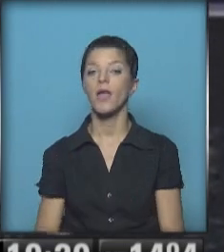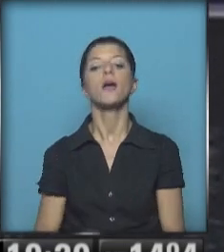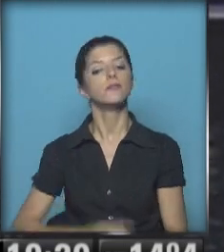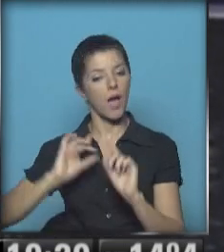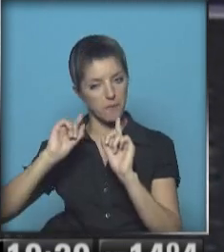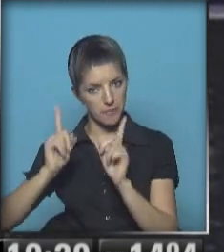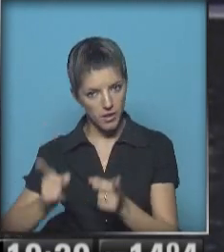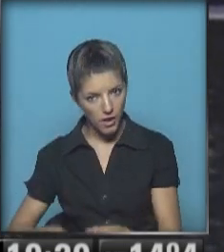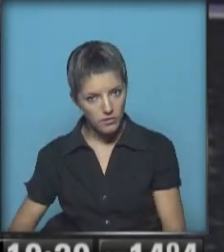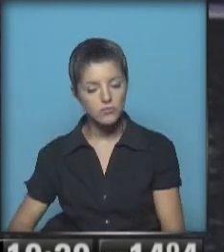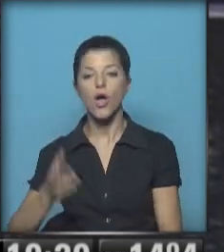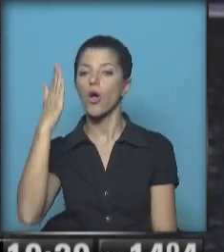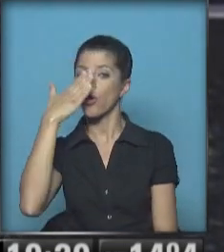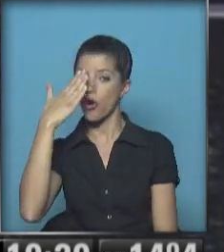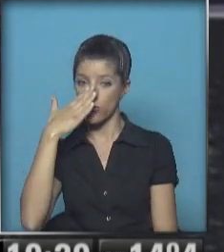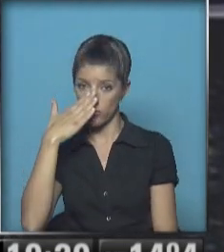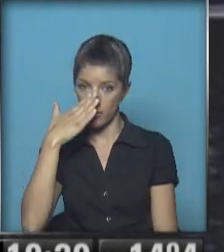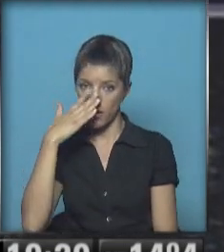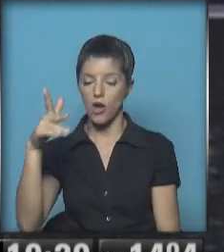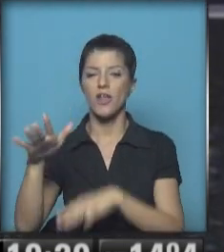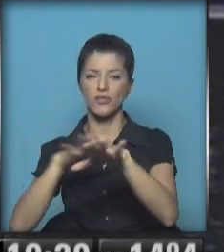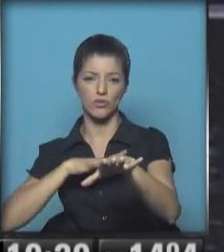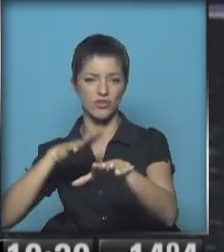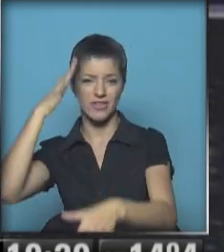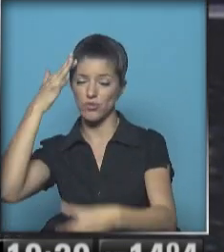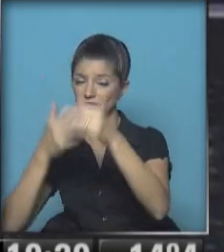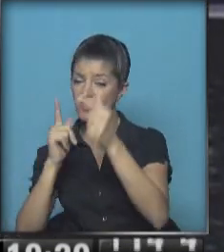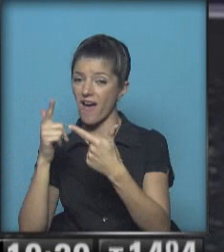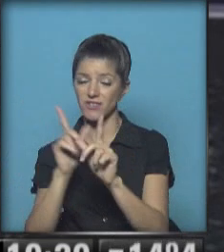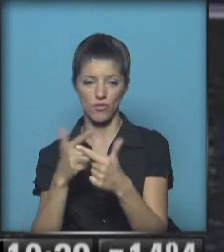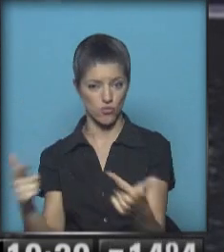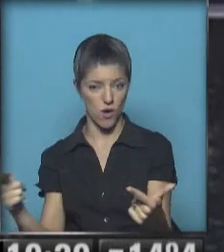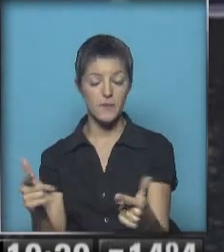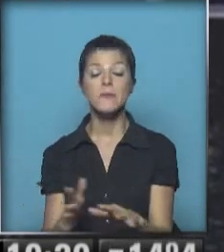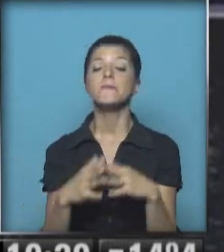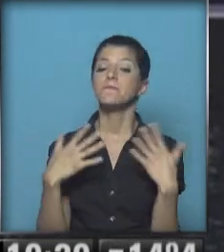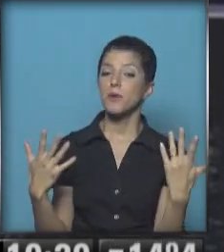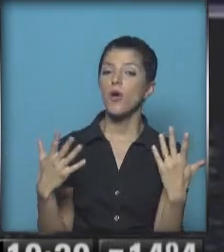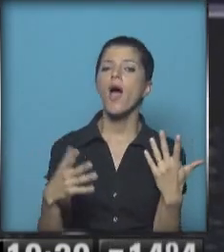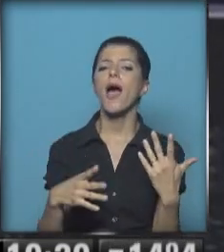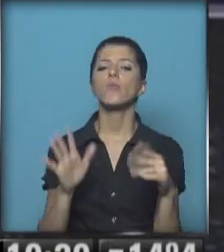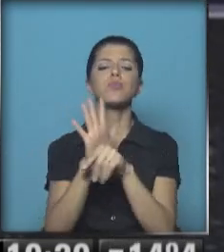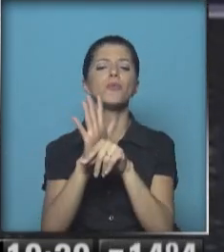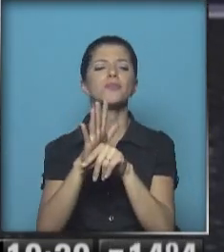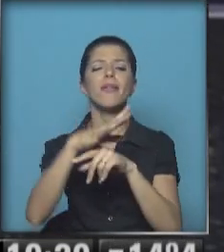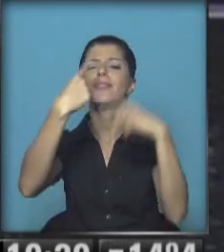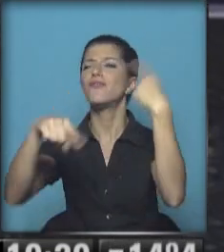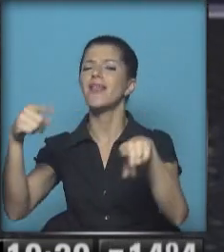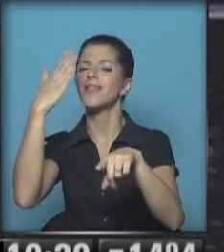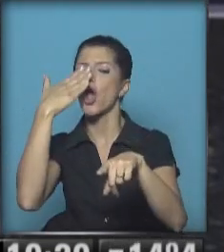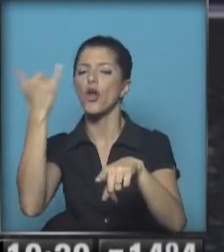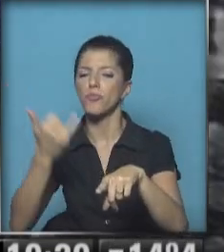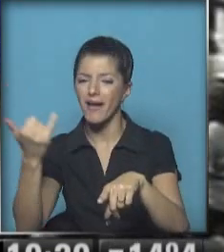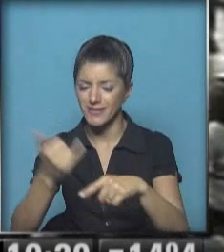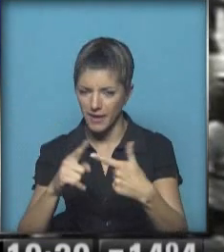también sujeto de injusticias en la historia del país, pero hay varias Córdobas, hay muchas Córdobas.